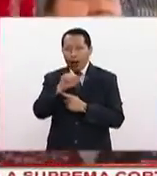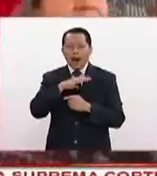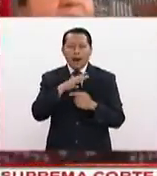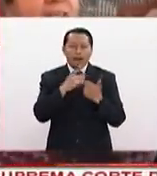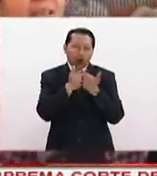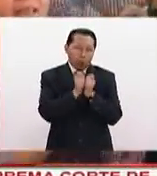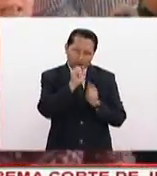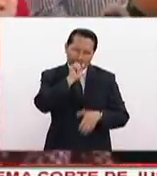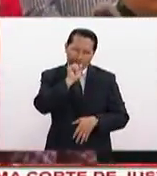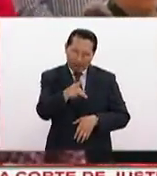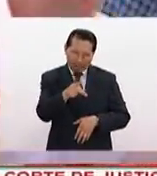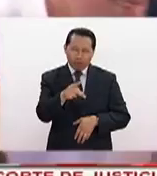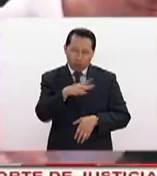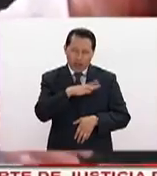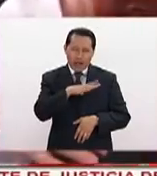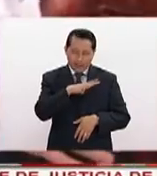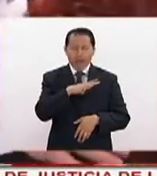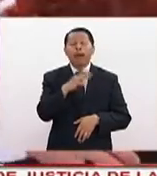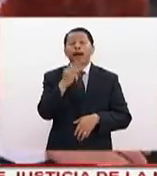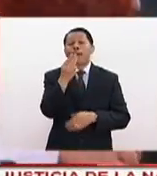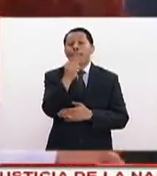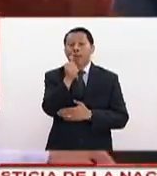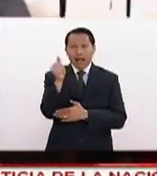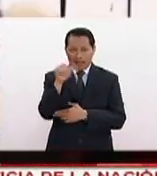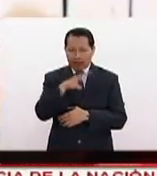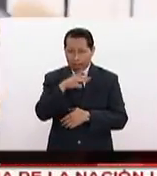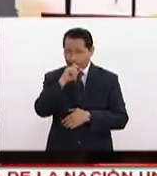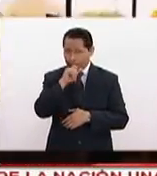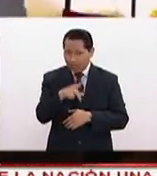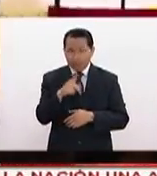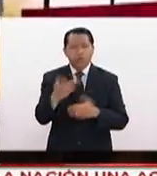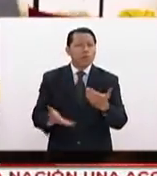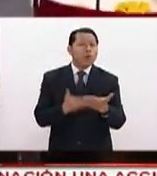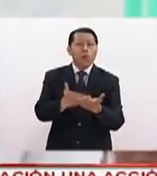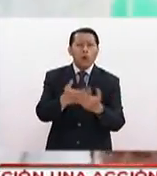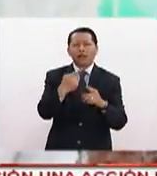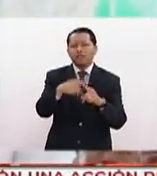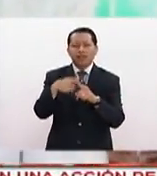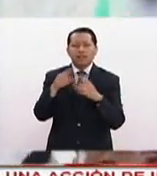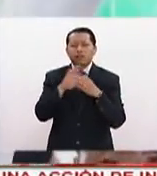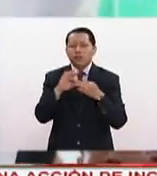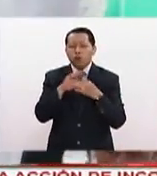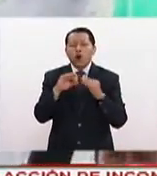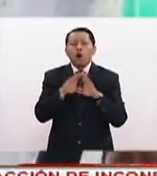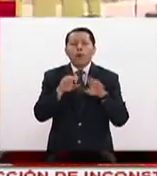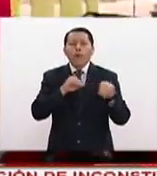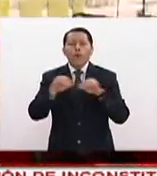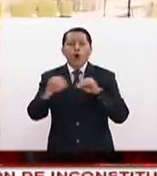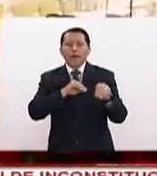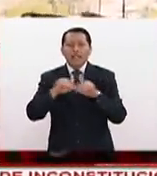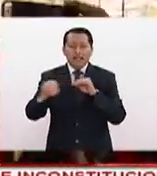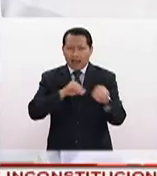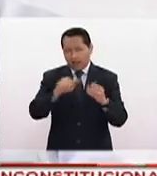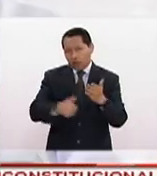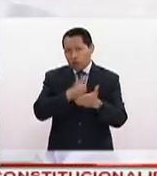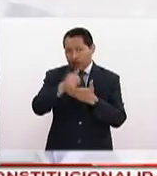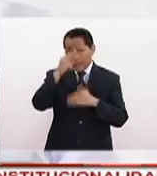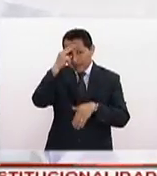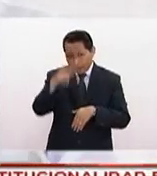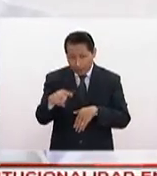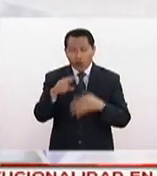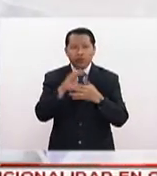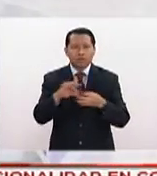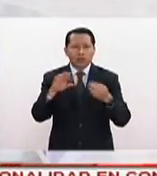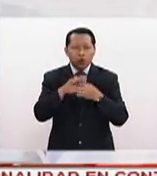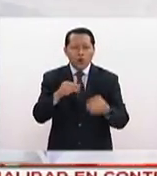militantes de su partido en Milpa Alta y ahí habló sobre sus propuestas e hizo énfasis en la movilidad en la capital del país. Dijo que se